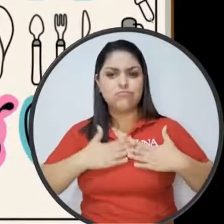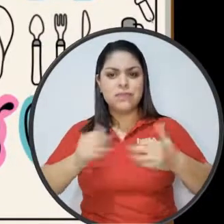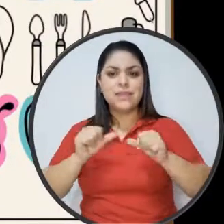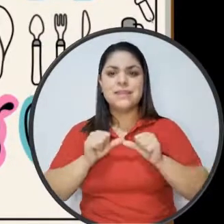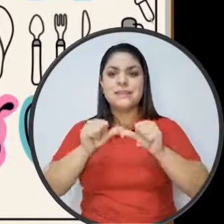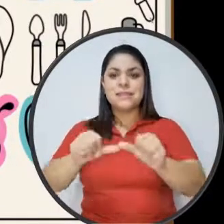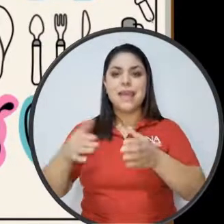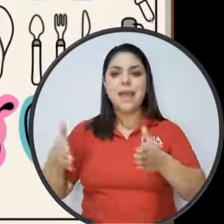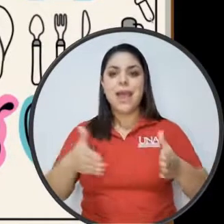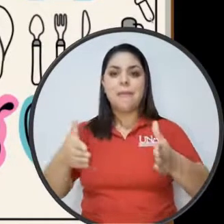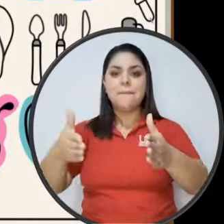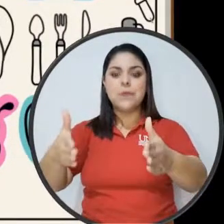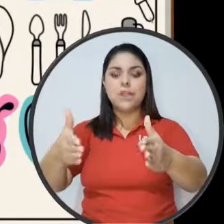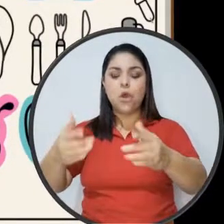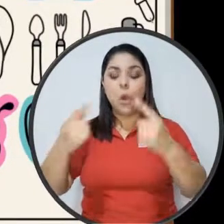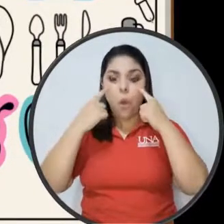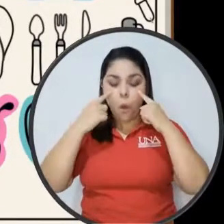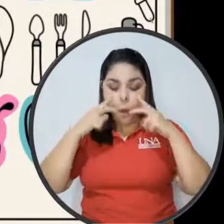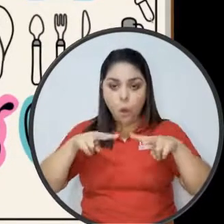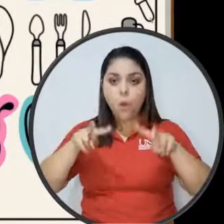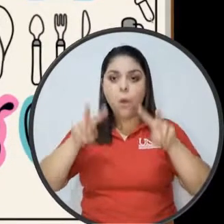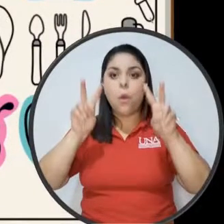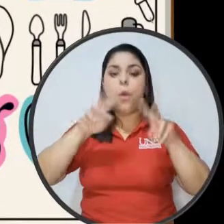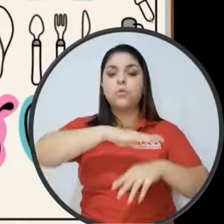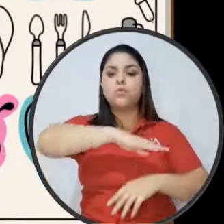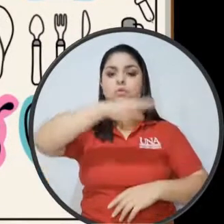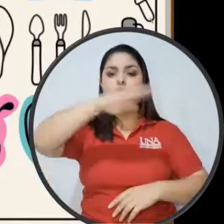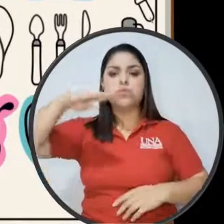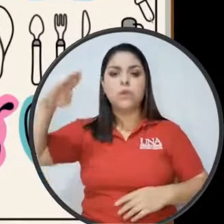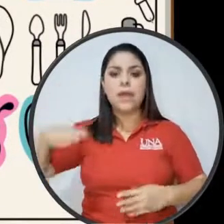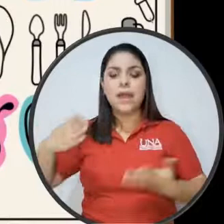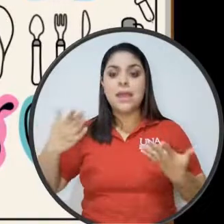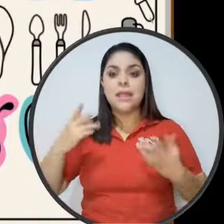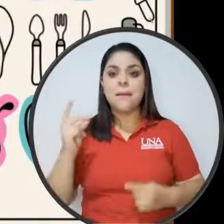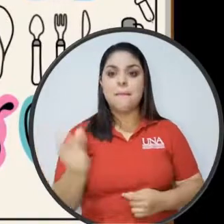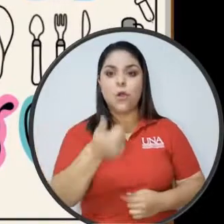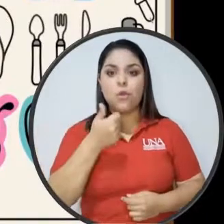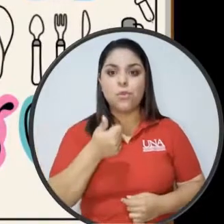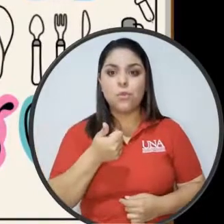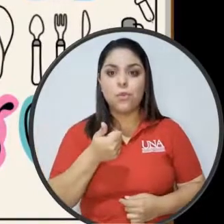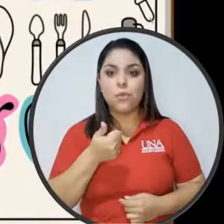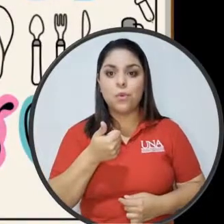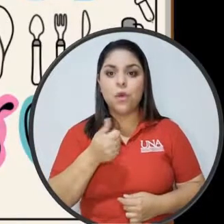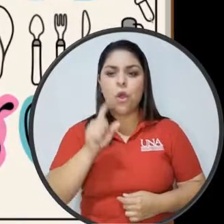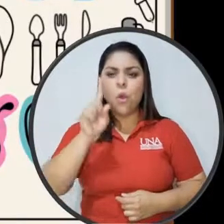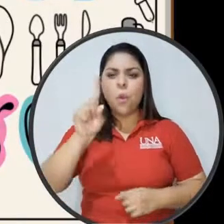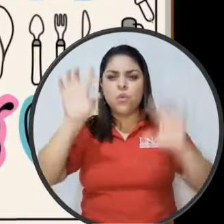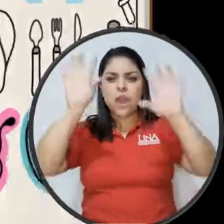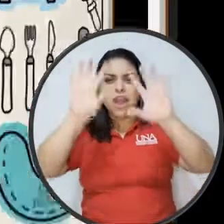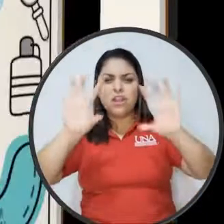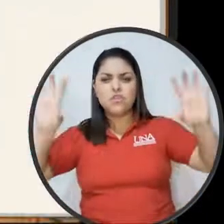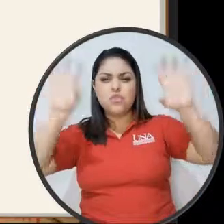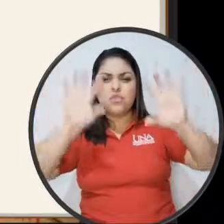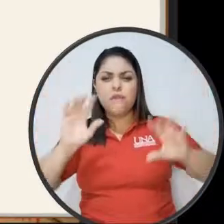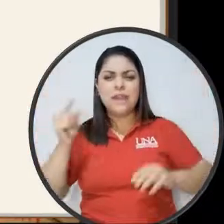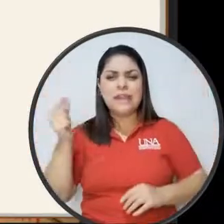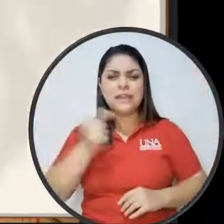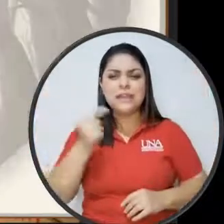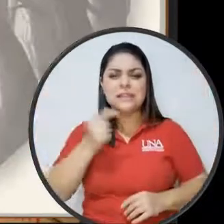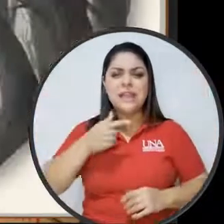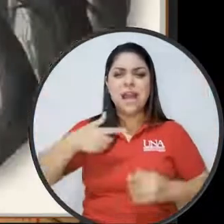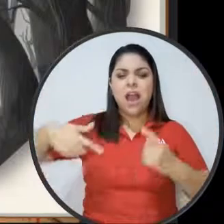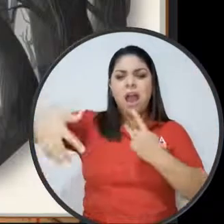a continuar el camino, levantó la mirada hacia el horizonte y de pronto una nube gris le